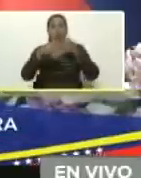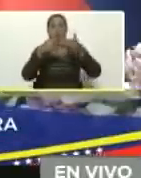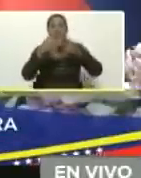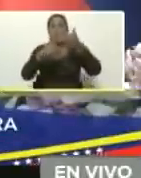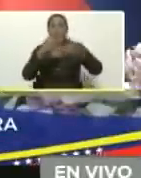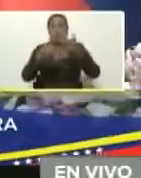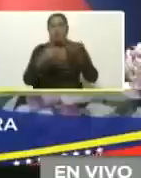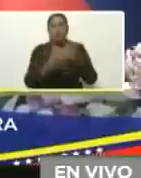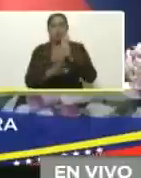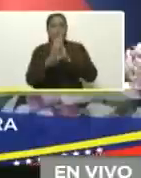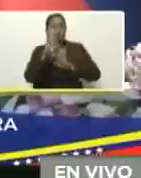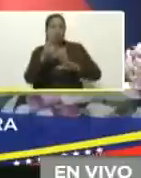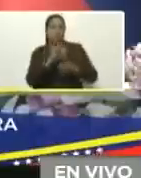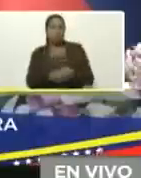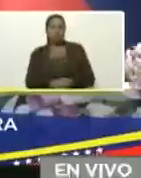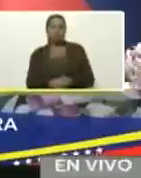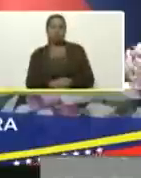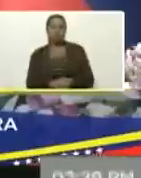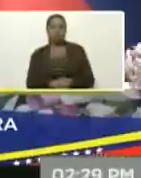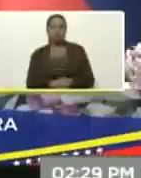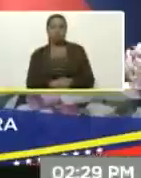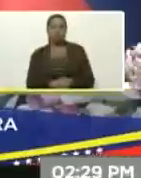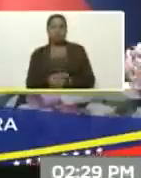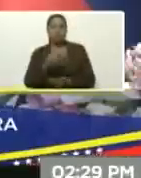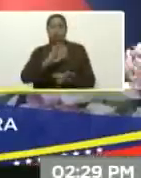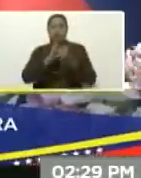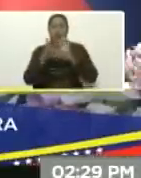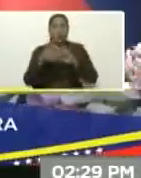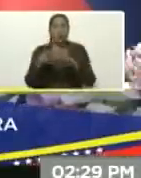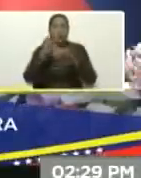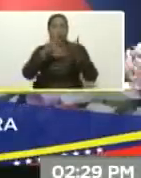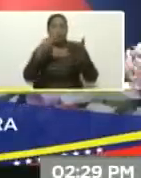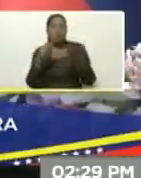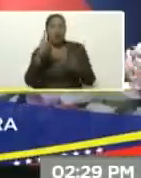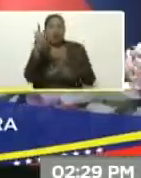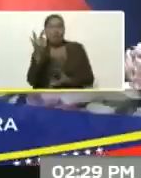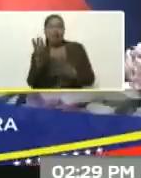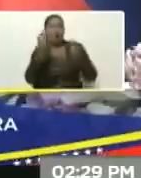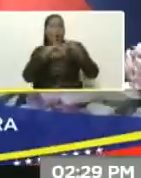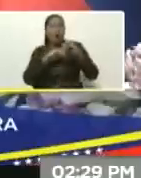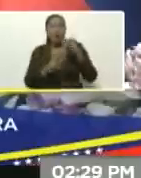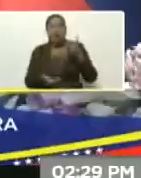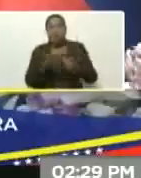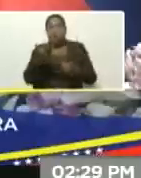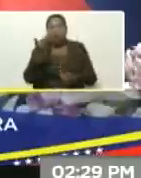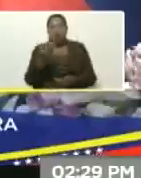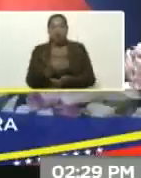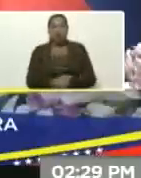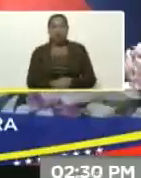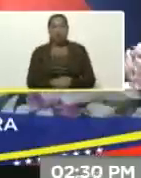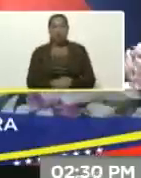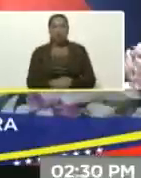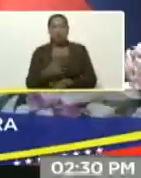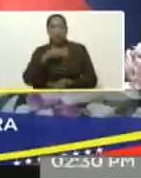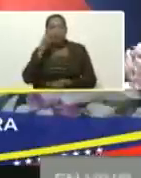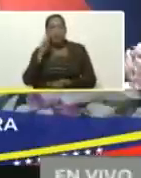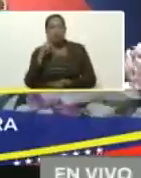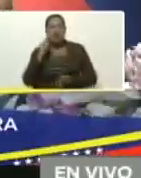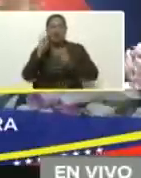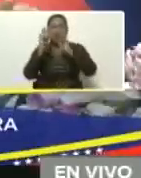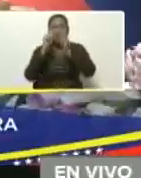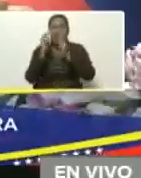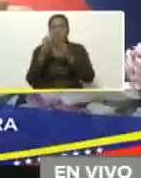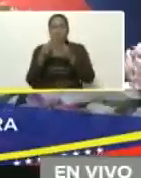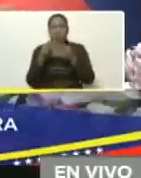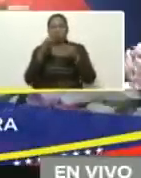aceleradamente en desarrollo. Acabamos de firmar 3 acuerdos muy importantes en materia de turismo, en